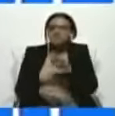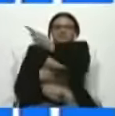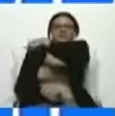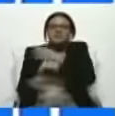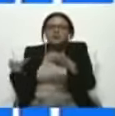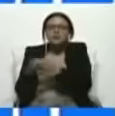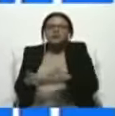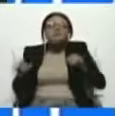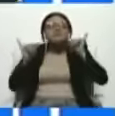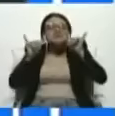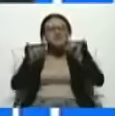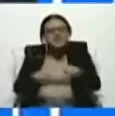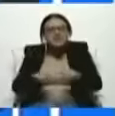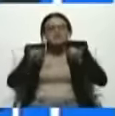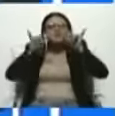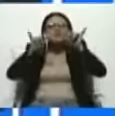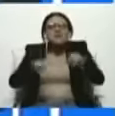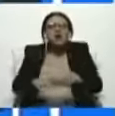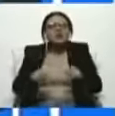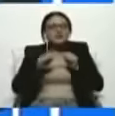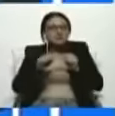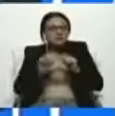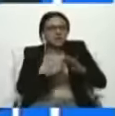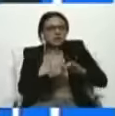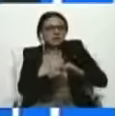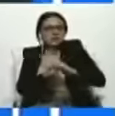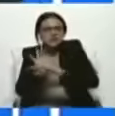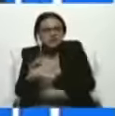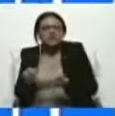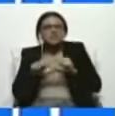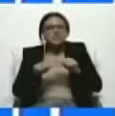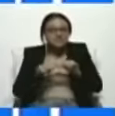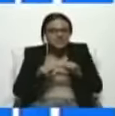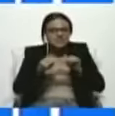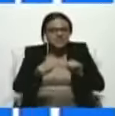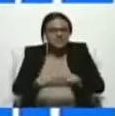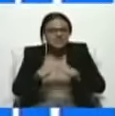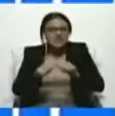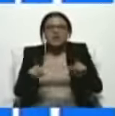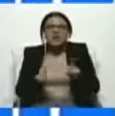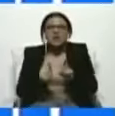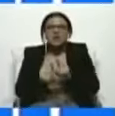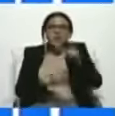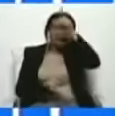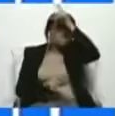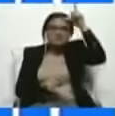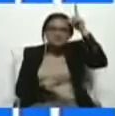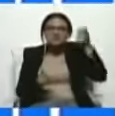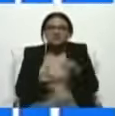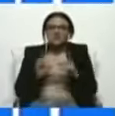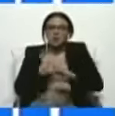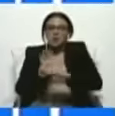Monómero. Multimillonario se hizo la mamá de Leopoldo López y Leopoldo López con el dinero de Monómero.